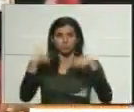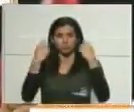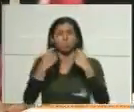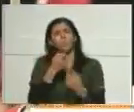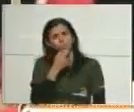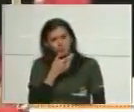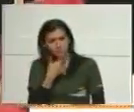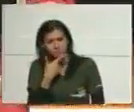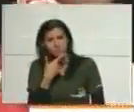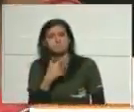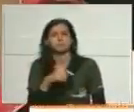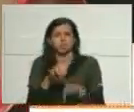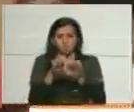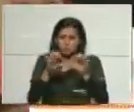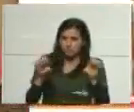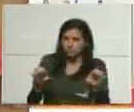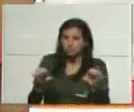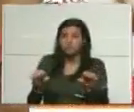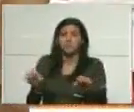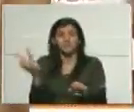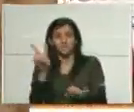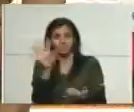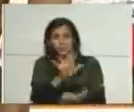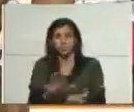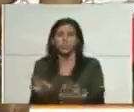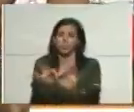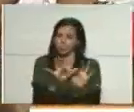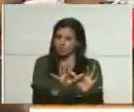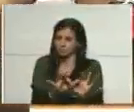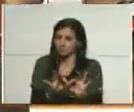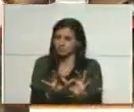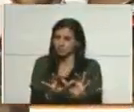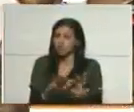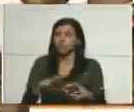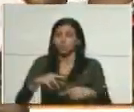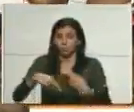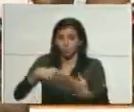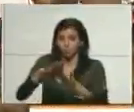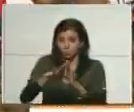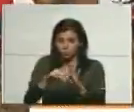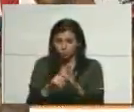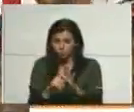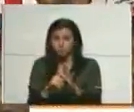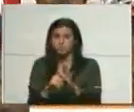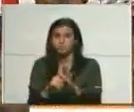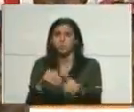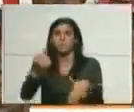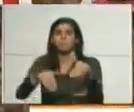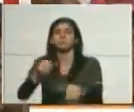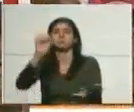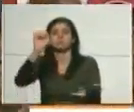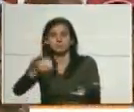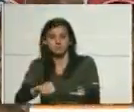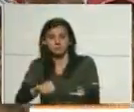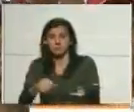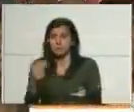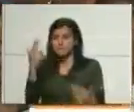pedagógica, que va a unificar a Venezuela, la constituyente. Yo digo, voto sí, balas